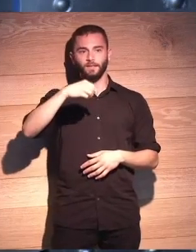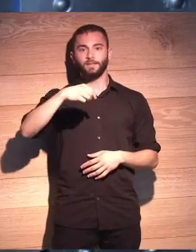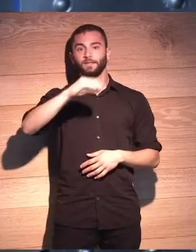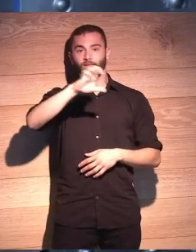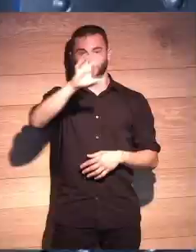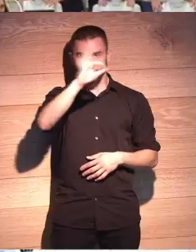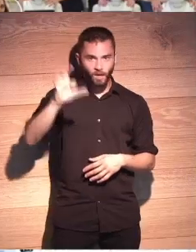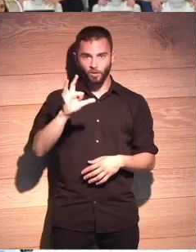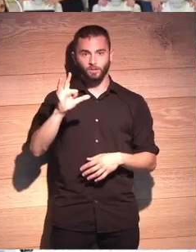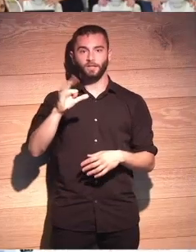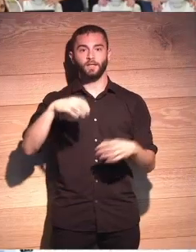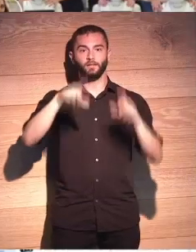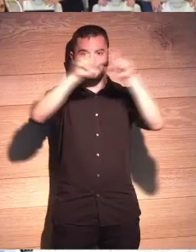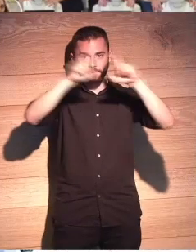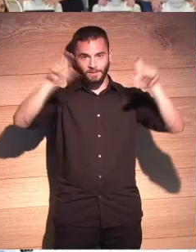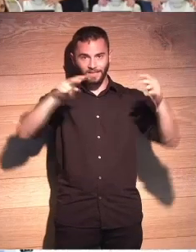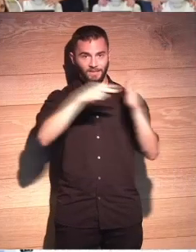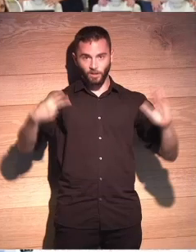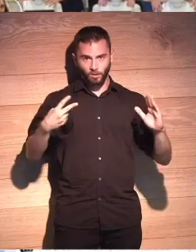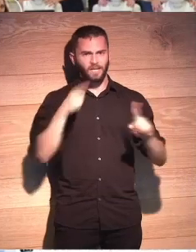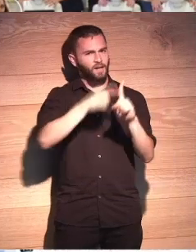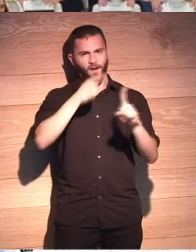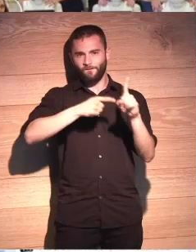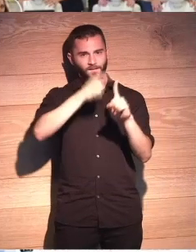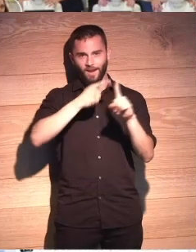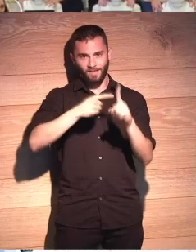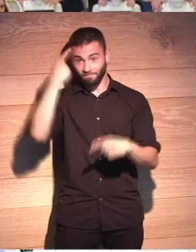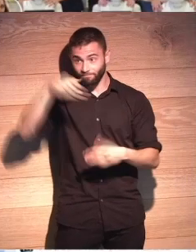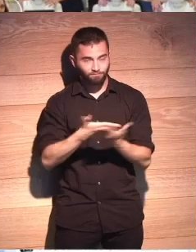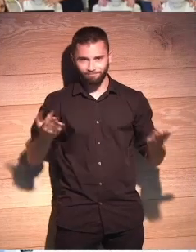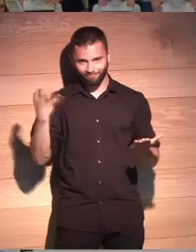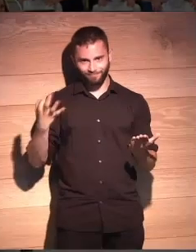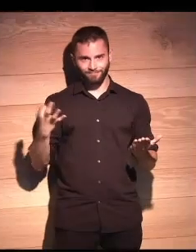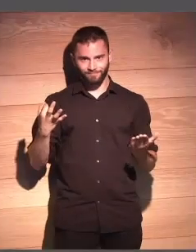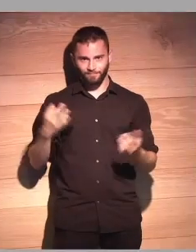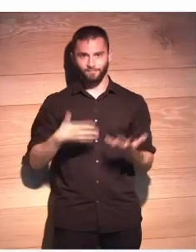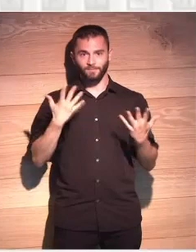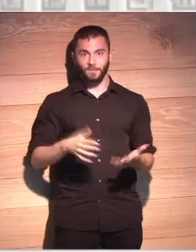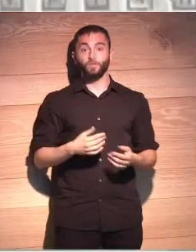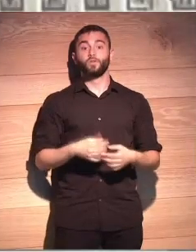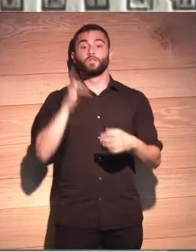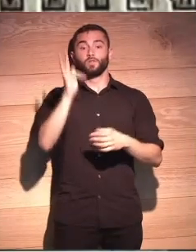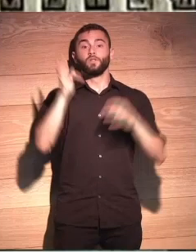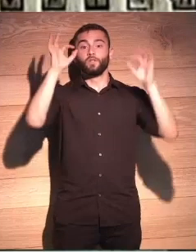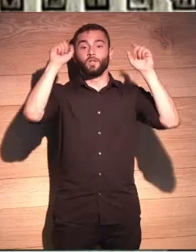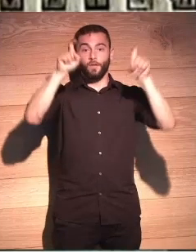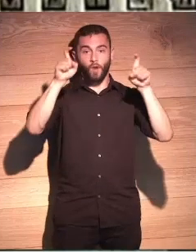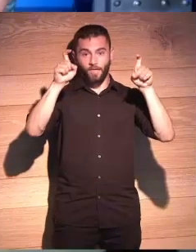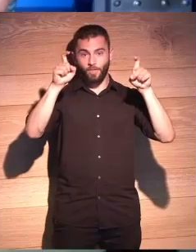compañías tecnológicas y creo que son referentes que tenemos que tener en cuenta. Esto nos lleva a la educación, a lo que está